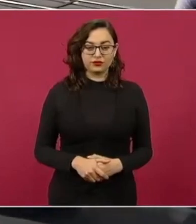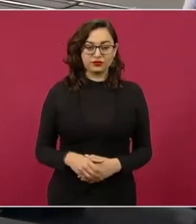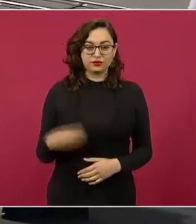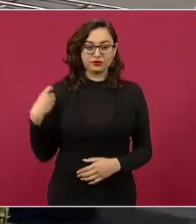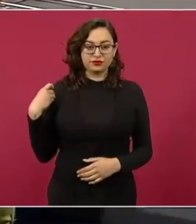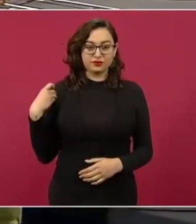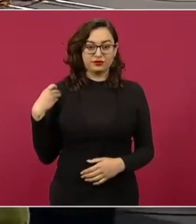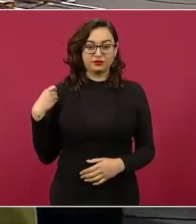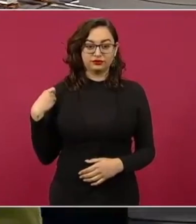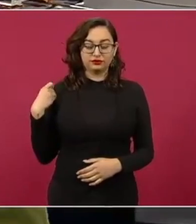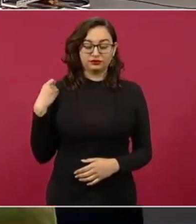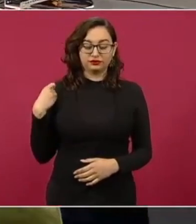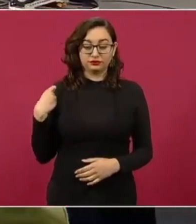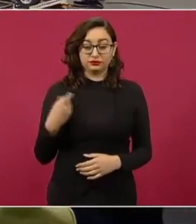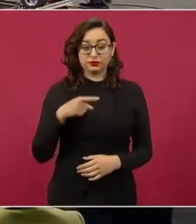estando en la cárcel,